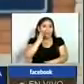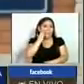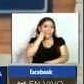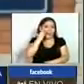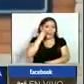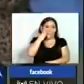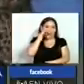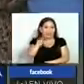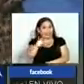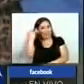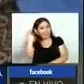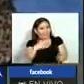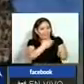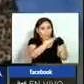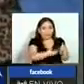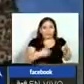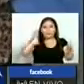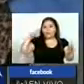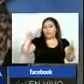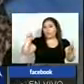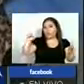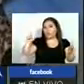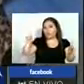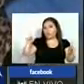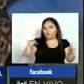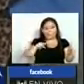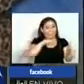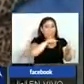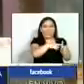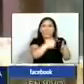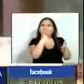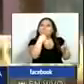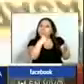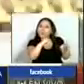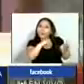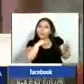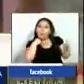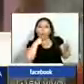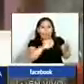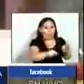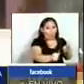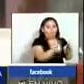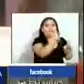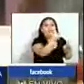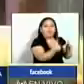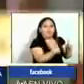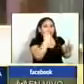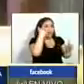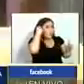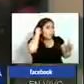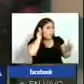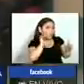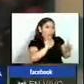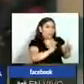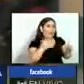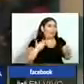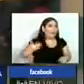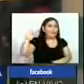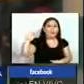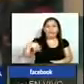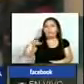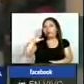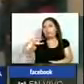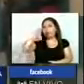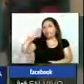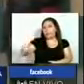Jocelyn Navarca Juárez Quien presuntamente Fue asesinada Por Ronald Atilio Urbina El 5 de julio Del